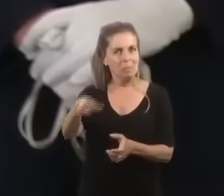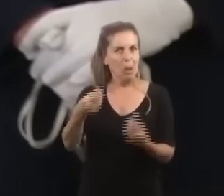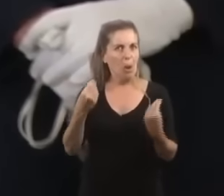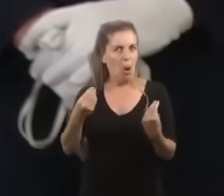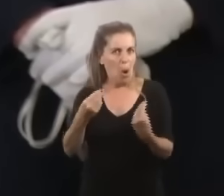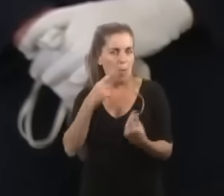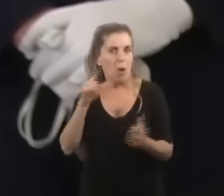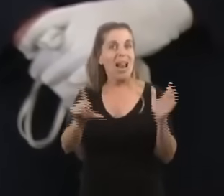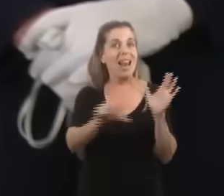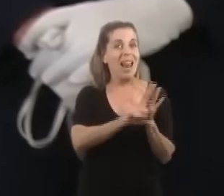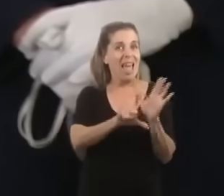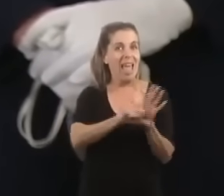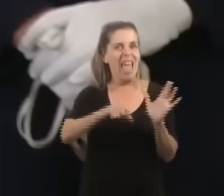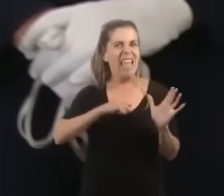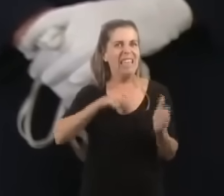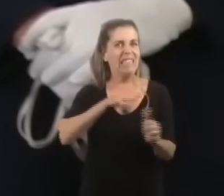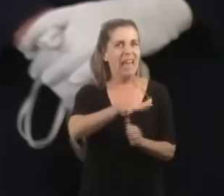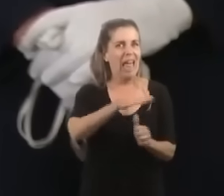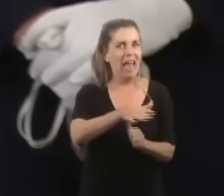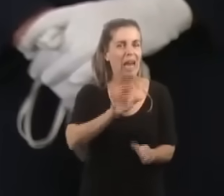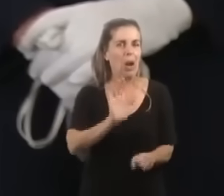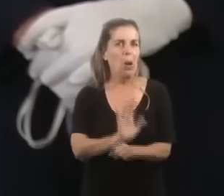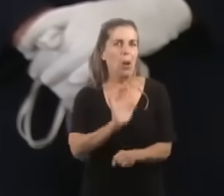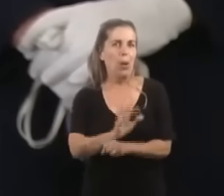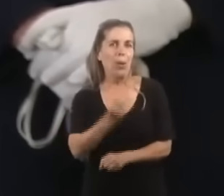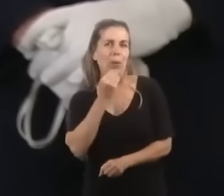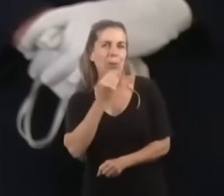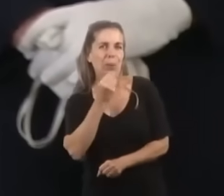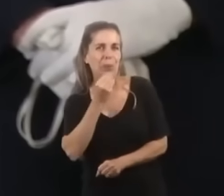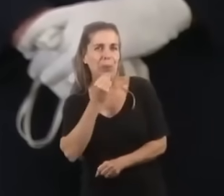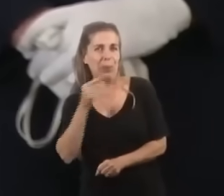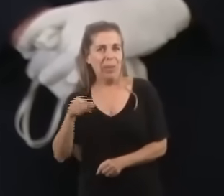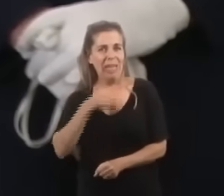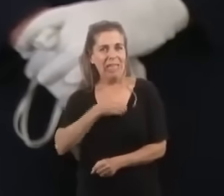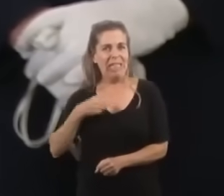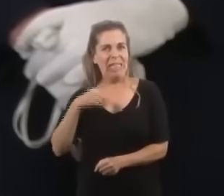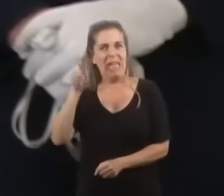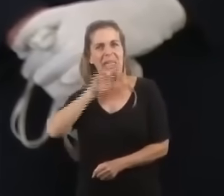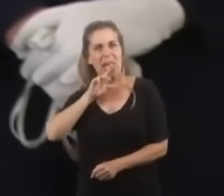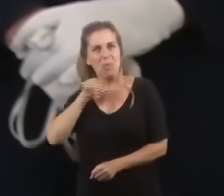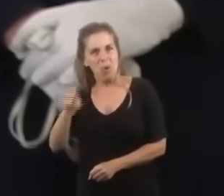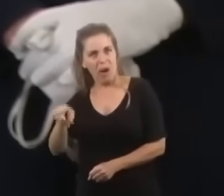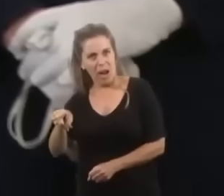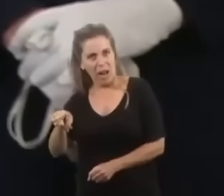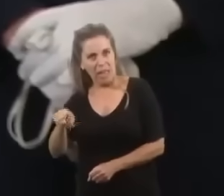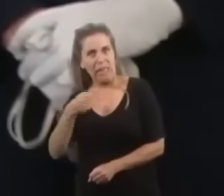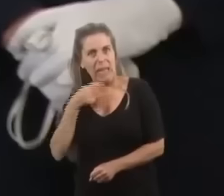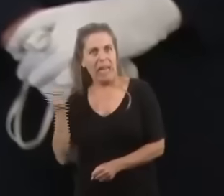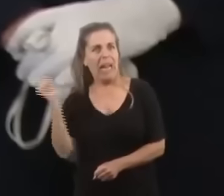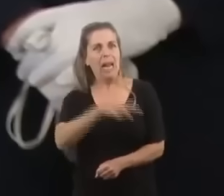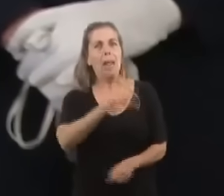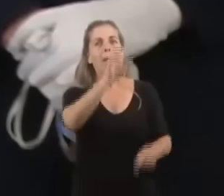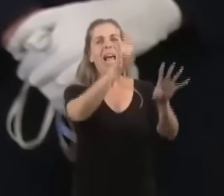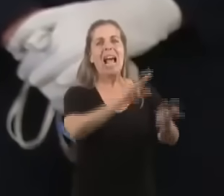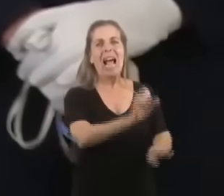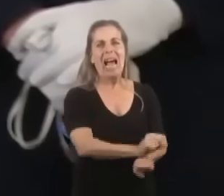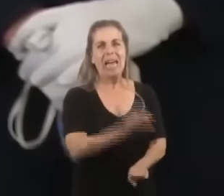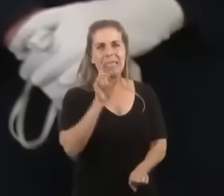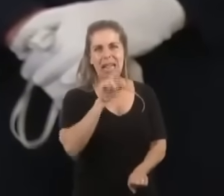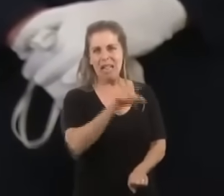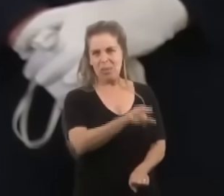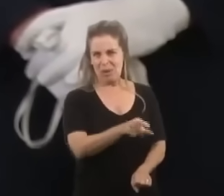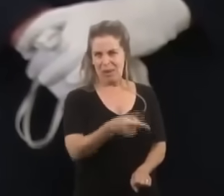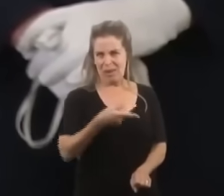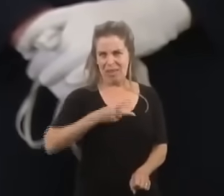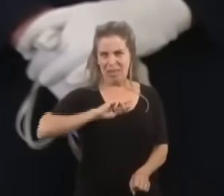género pretendían argumentar que en realidad eran mujeres que debían estar en una cárcel de mujeres ya sea Para aprovechar de las